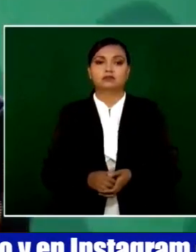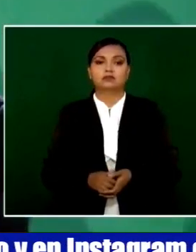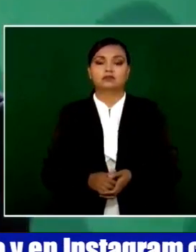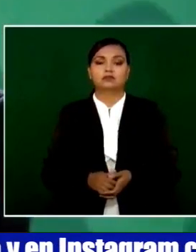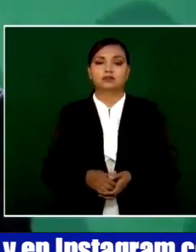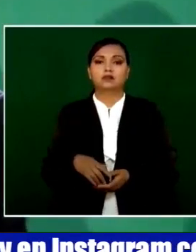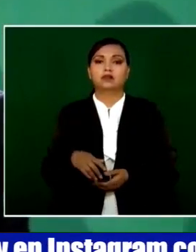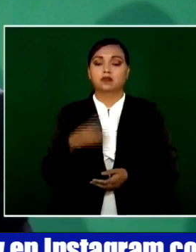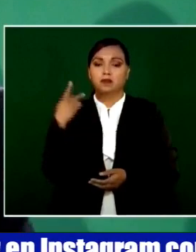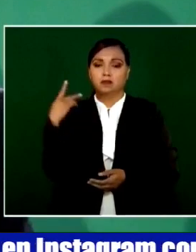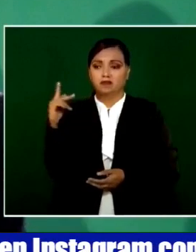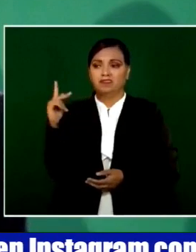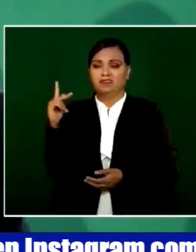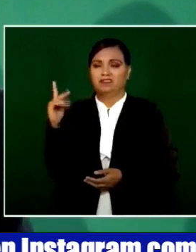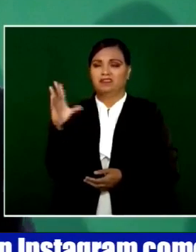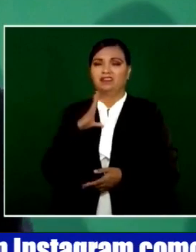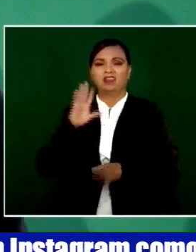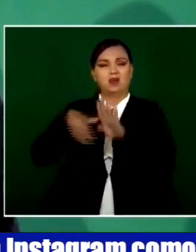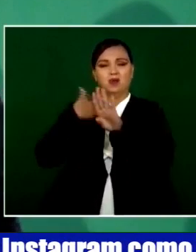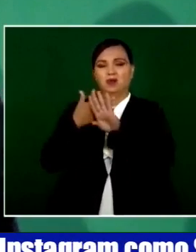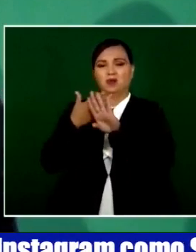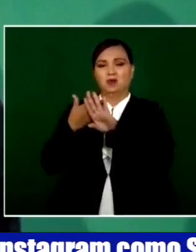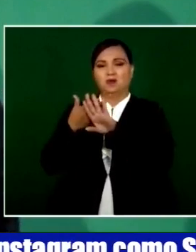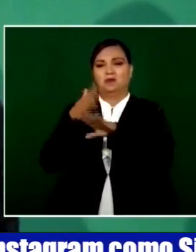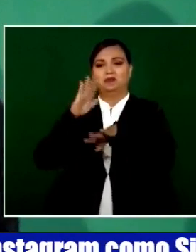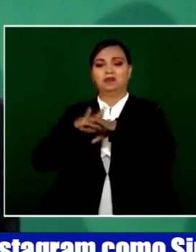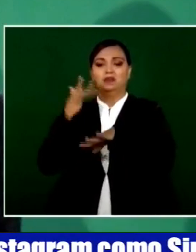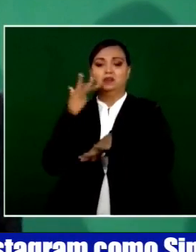Nosotros estamos en contra de la riqueza mala vida,